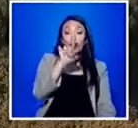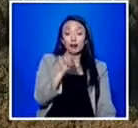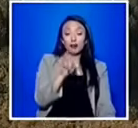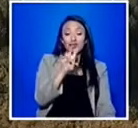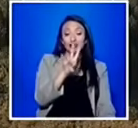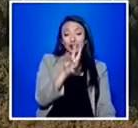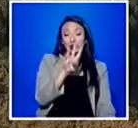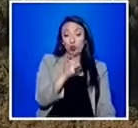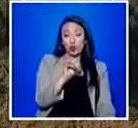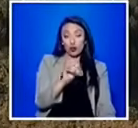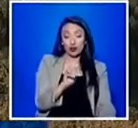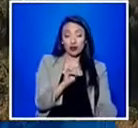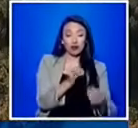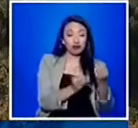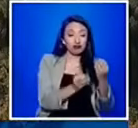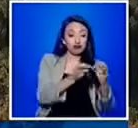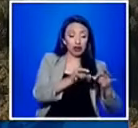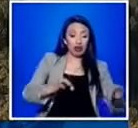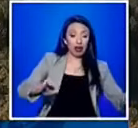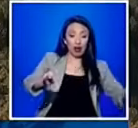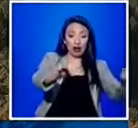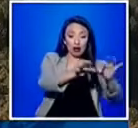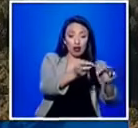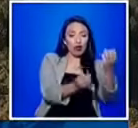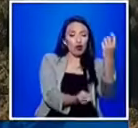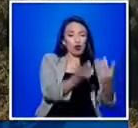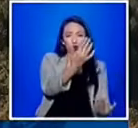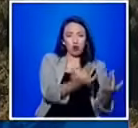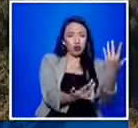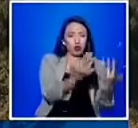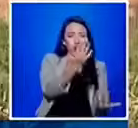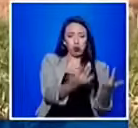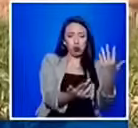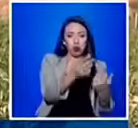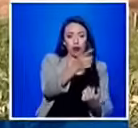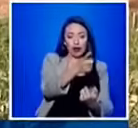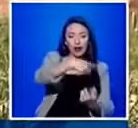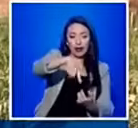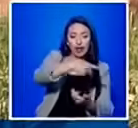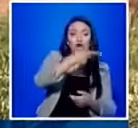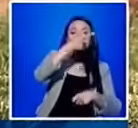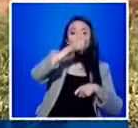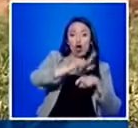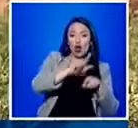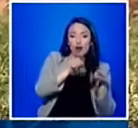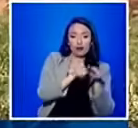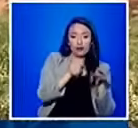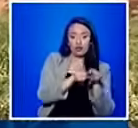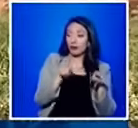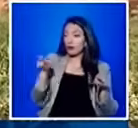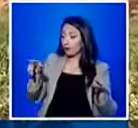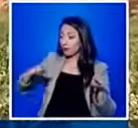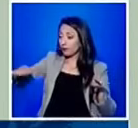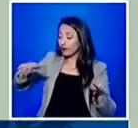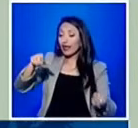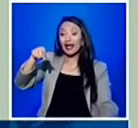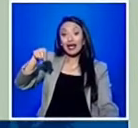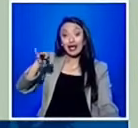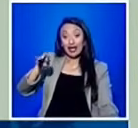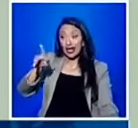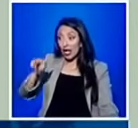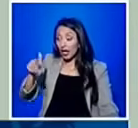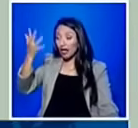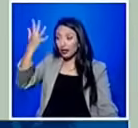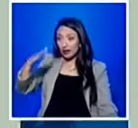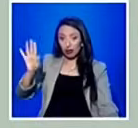1.740 hectáreas han sido consumidas por el incendio forestal en la parroquia Quinara del Cantón Loja. El fuego se propagó desde Quilanga y la emergencia ahora se